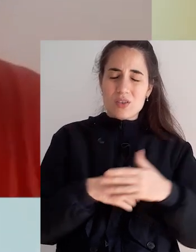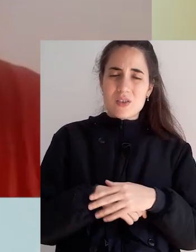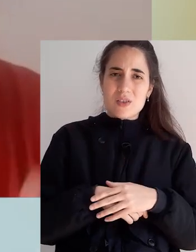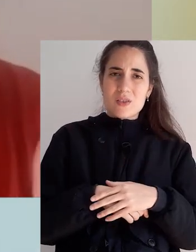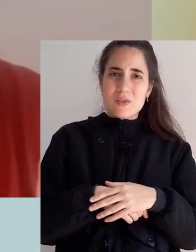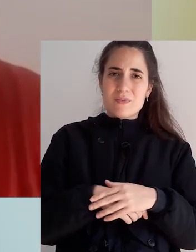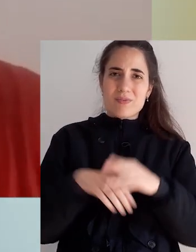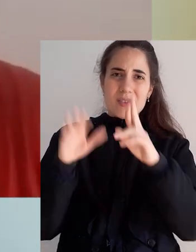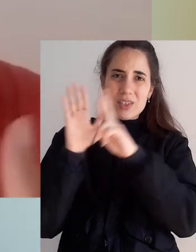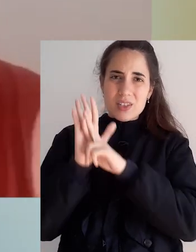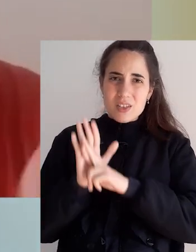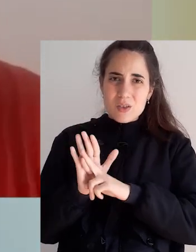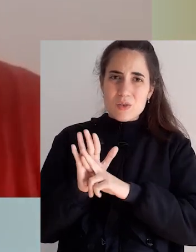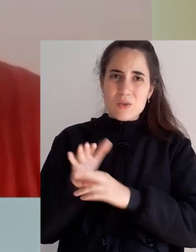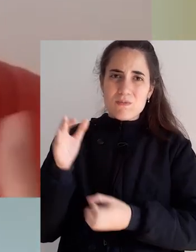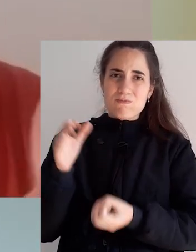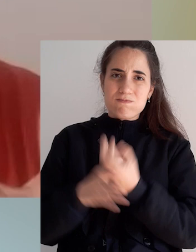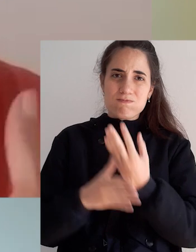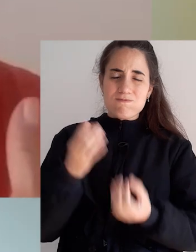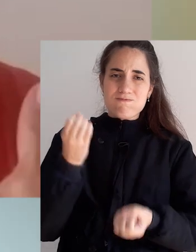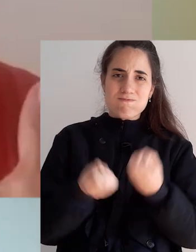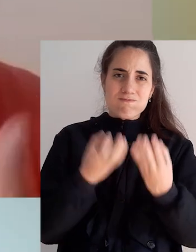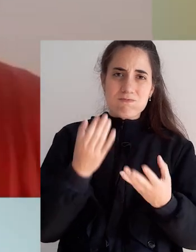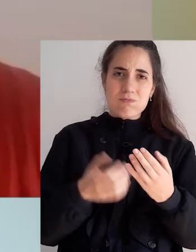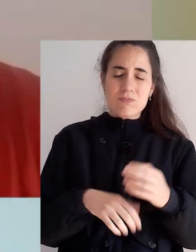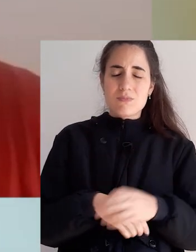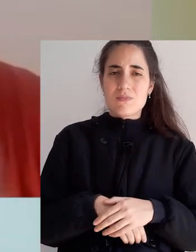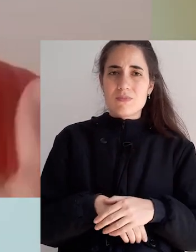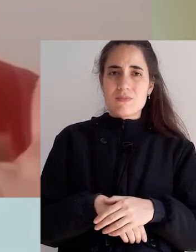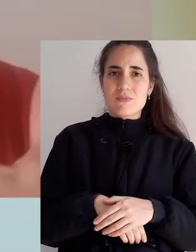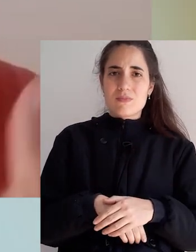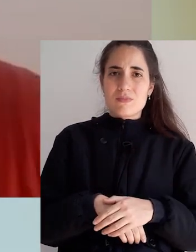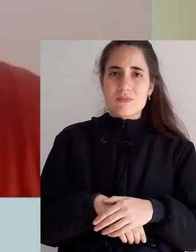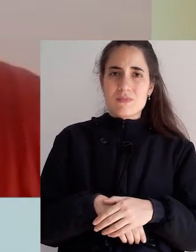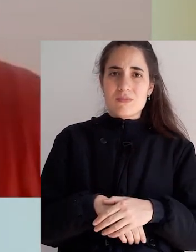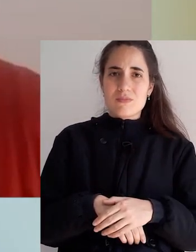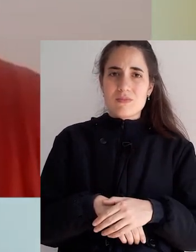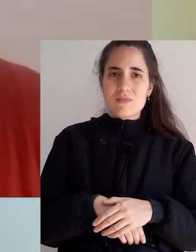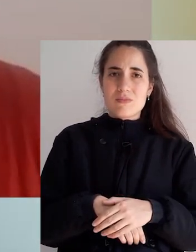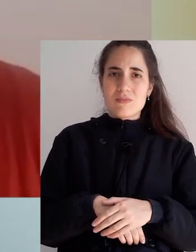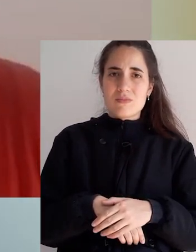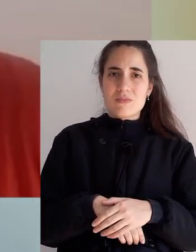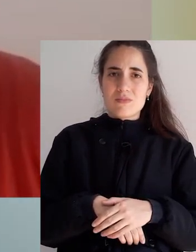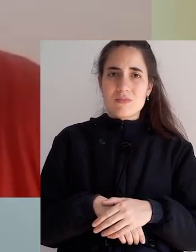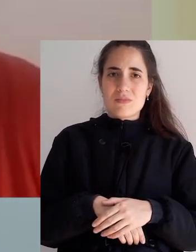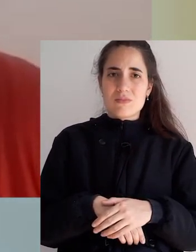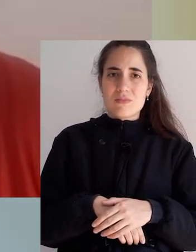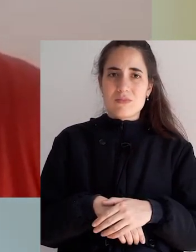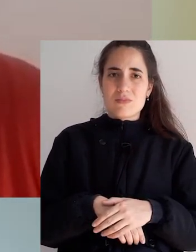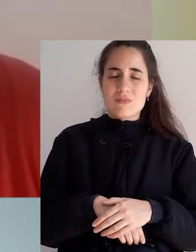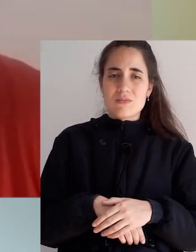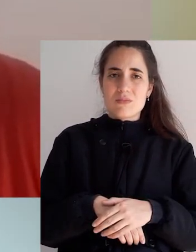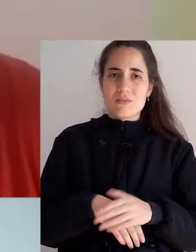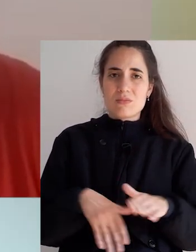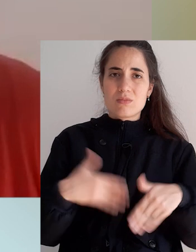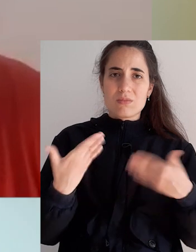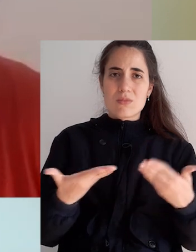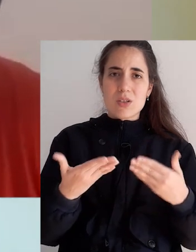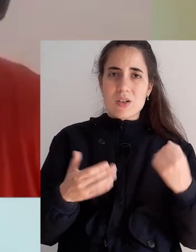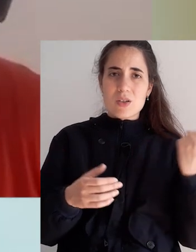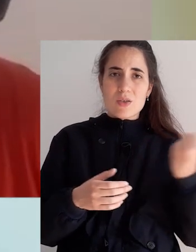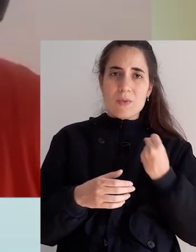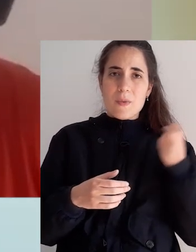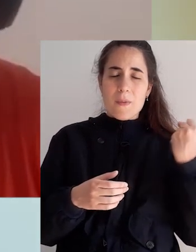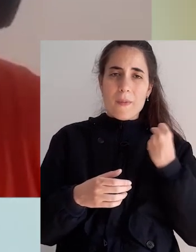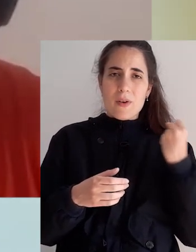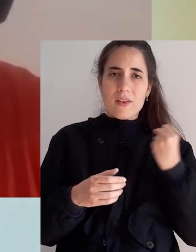la comisión, como Chonet, Juan Manuel Pedrini, había otros diputados que